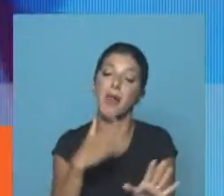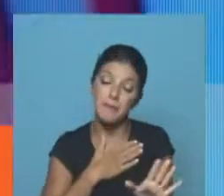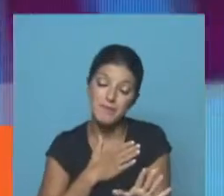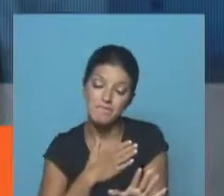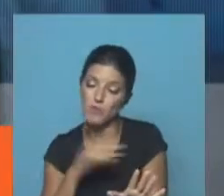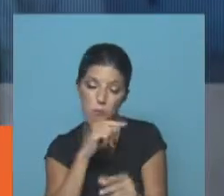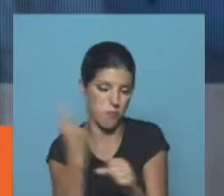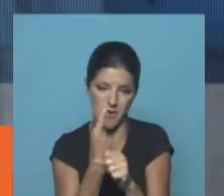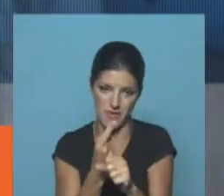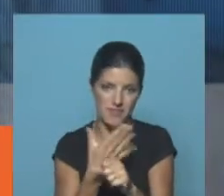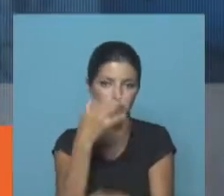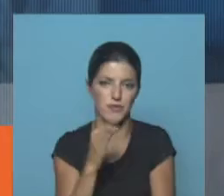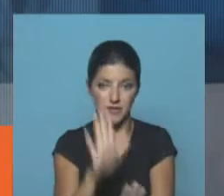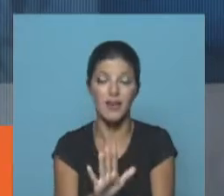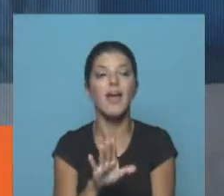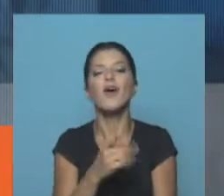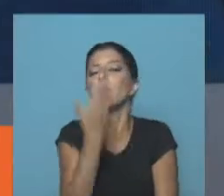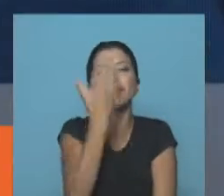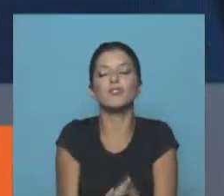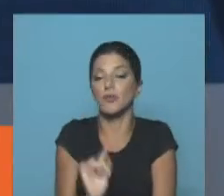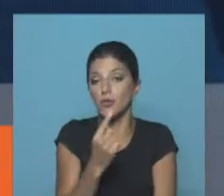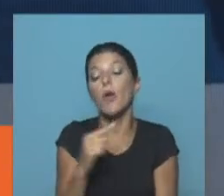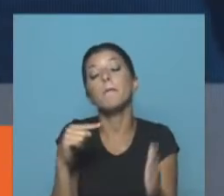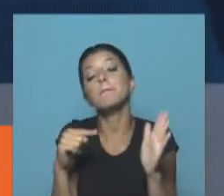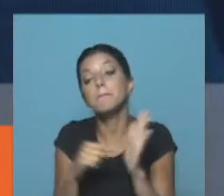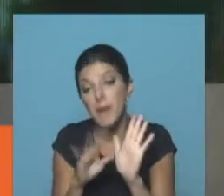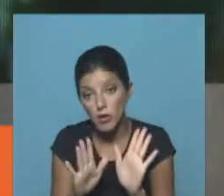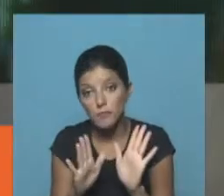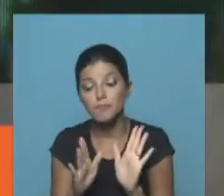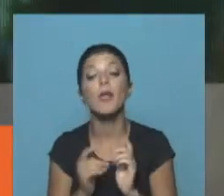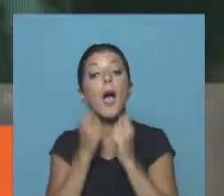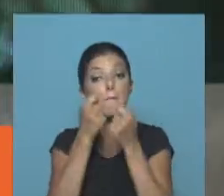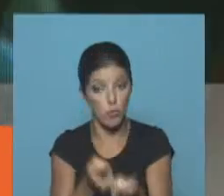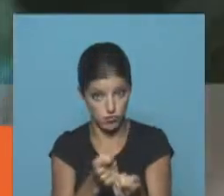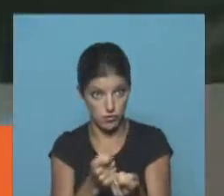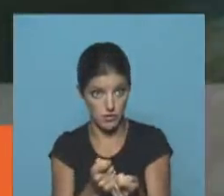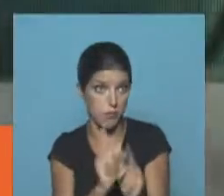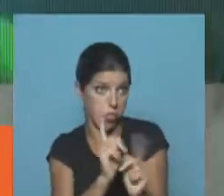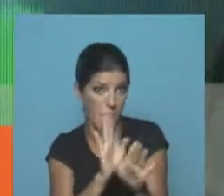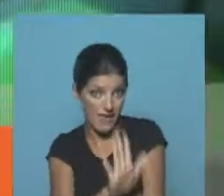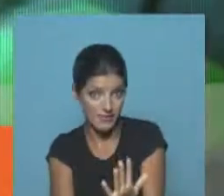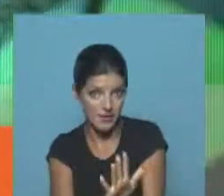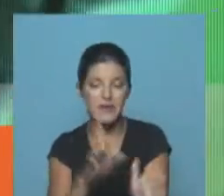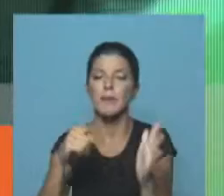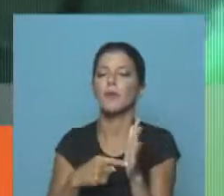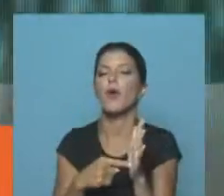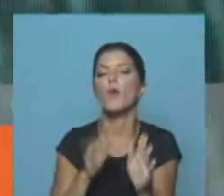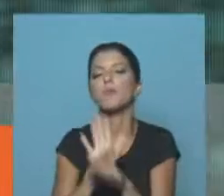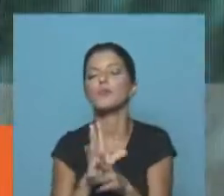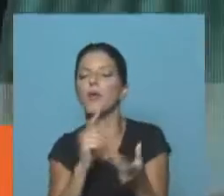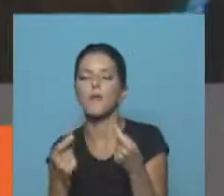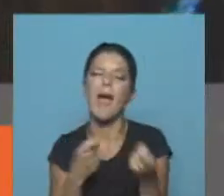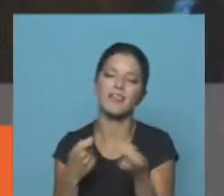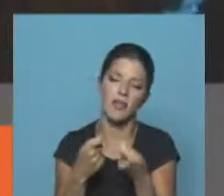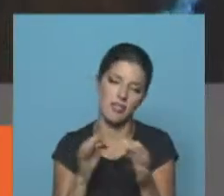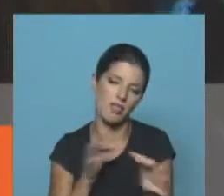de vista realmente. Trump está solo. Lo que pasa es que cuenta con el apoyo, y ahí lo tienen y ahí está. Pero no, me parece que es un juego ahí político. Bueno, la